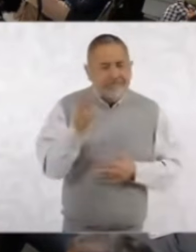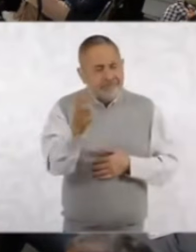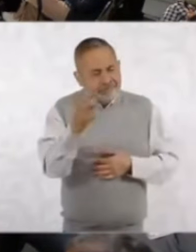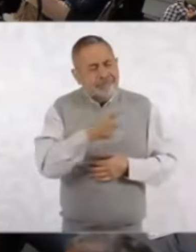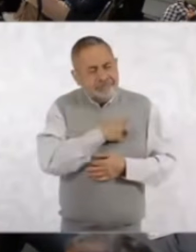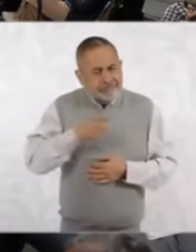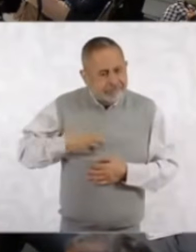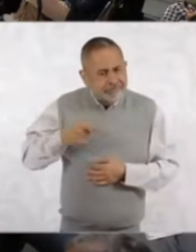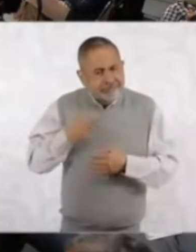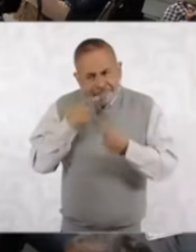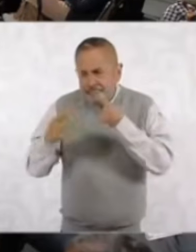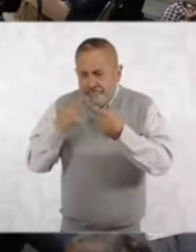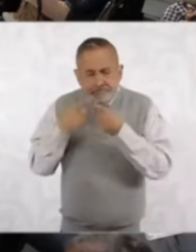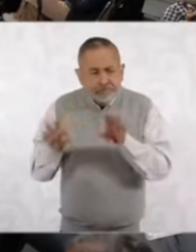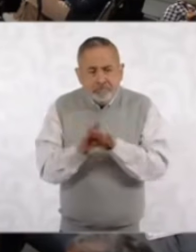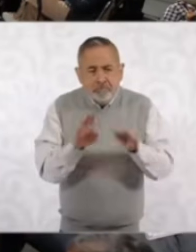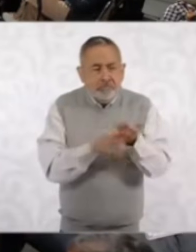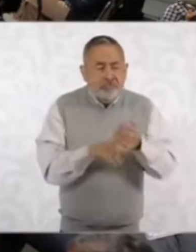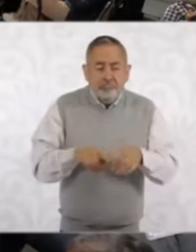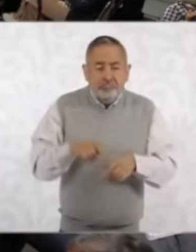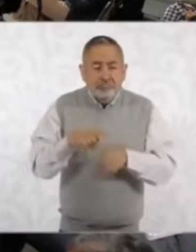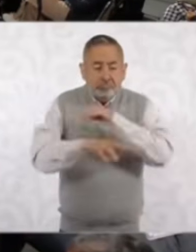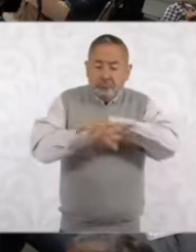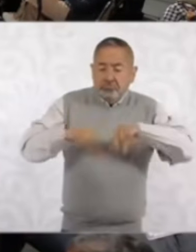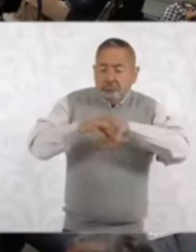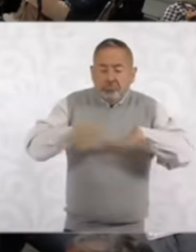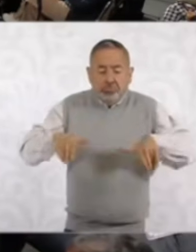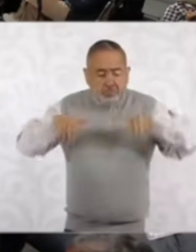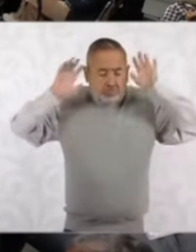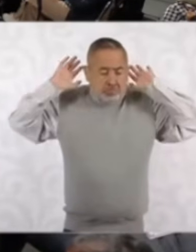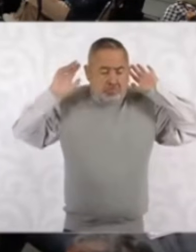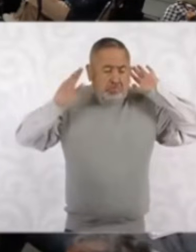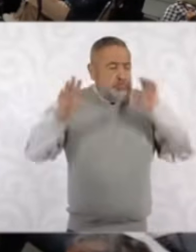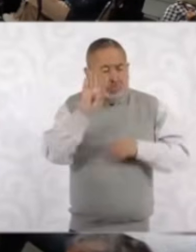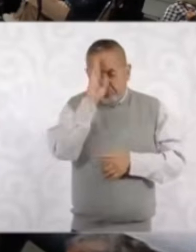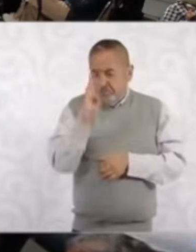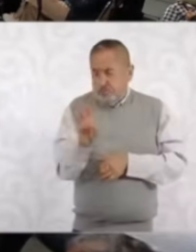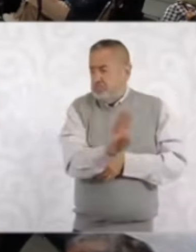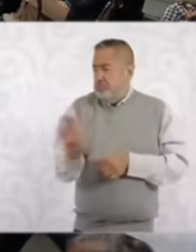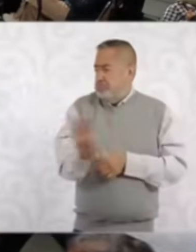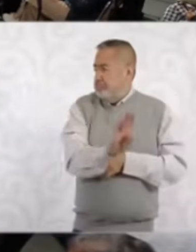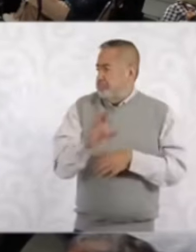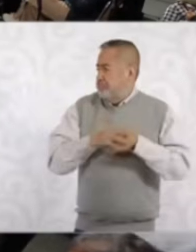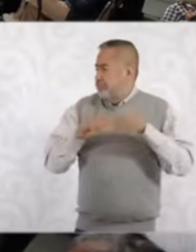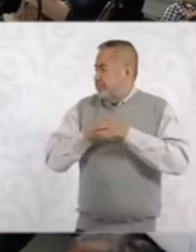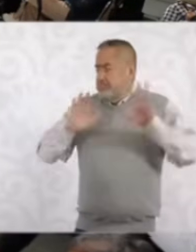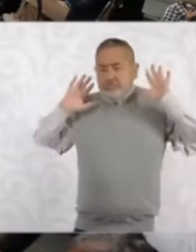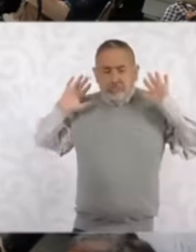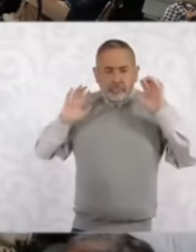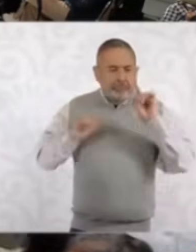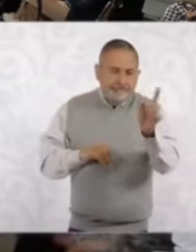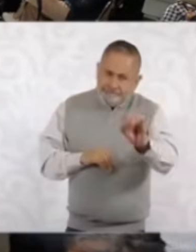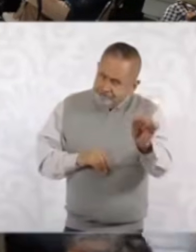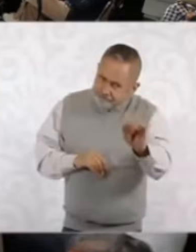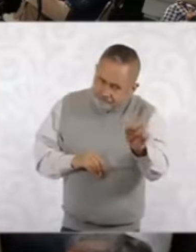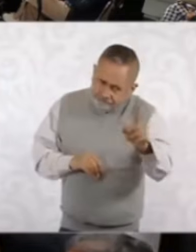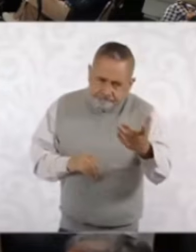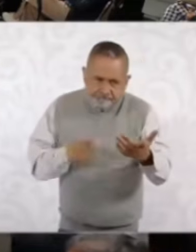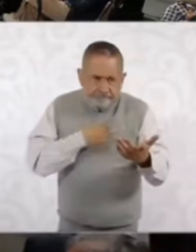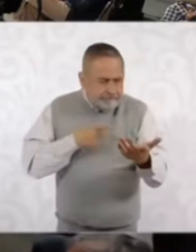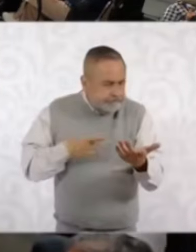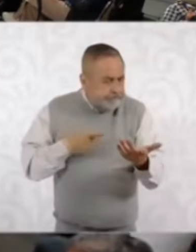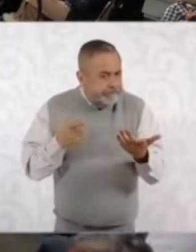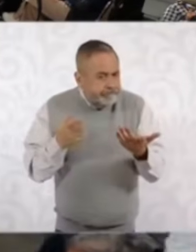las plataformas no pueden estar abstractas y aisladas de las normas, de las reglas, y la pregunta es